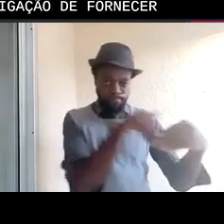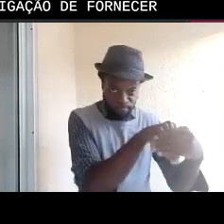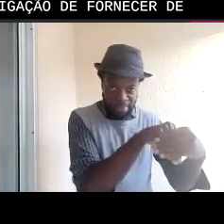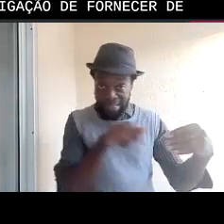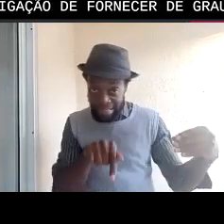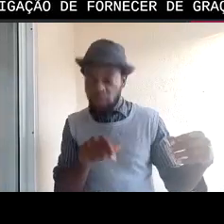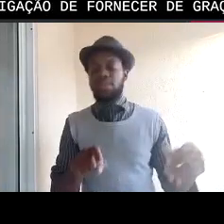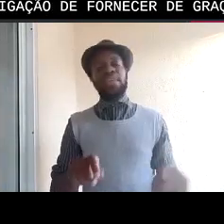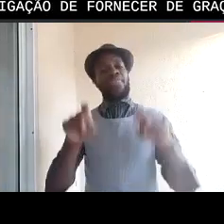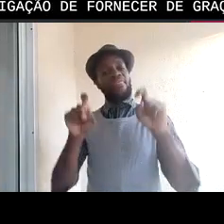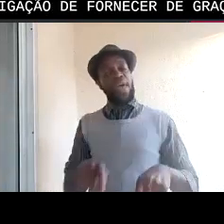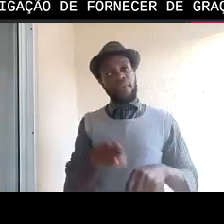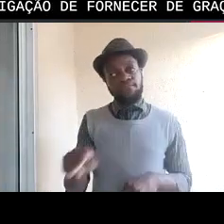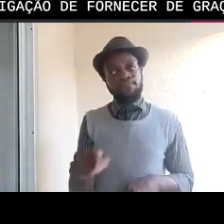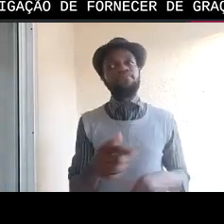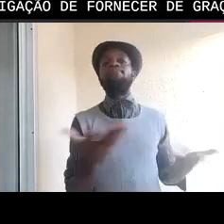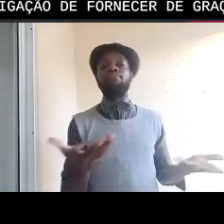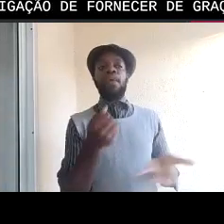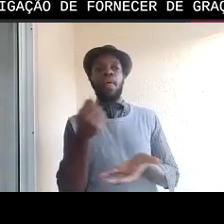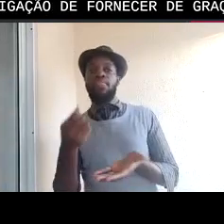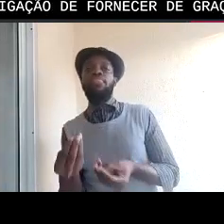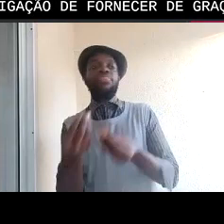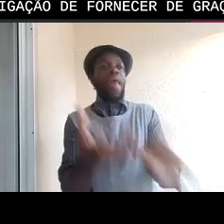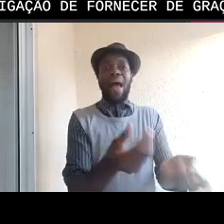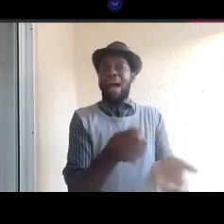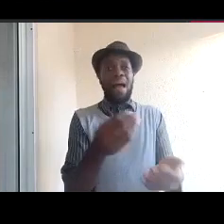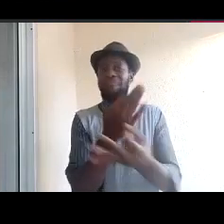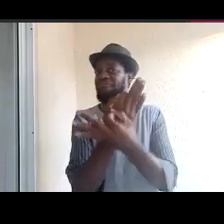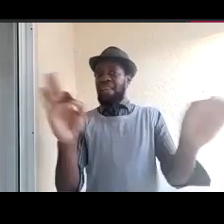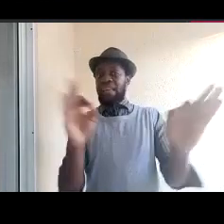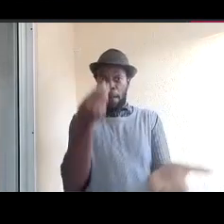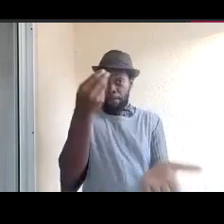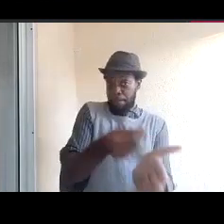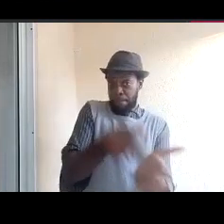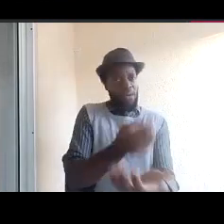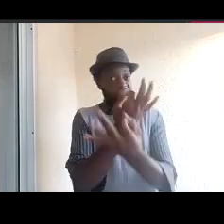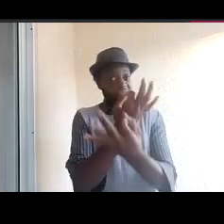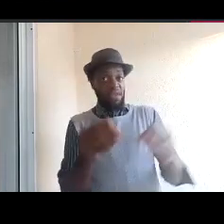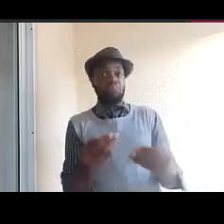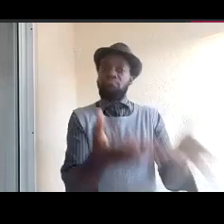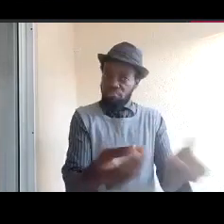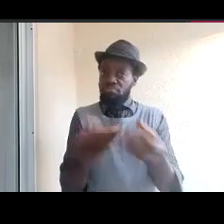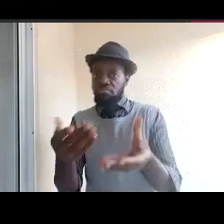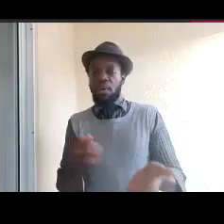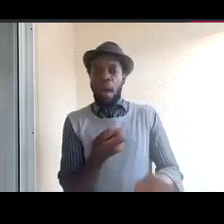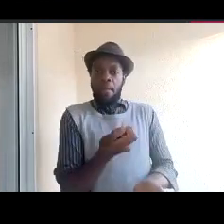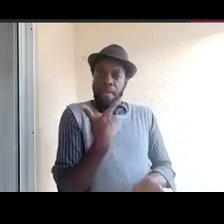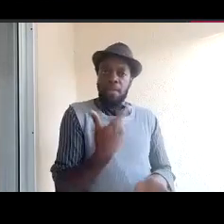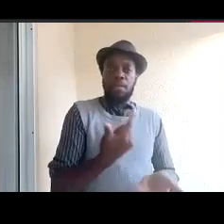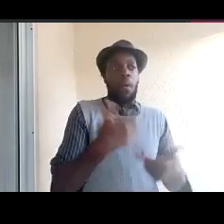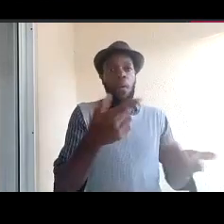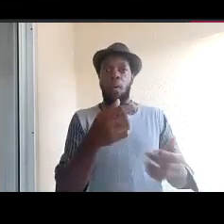métodos anticonceptivos, incluidos los condones, ¿verdad? Entonces, porque se toma como un método